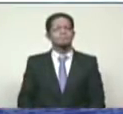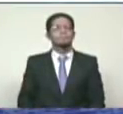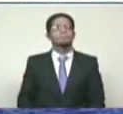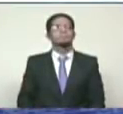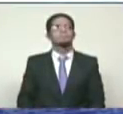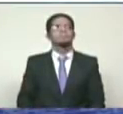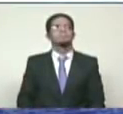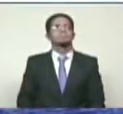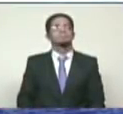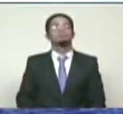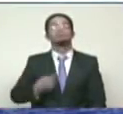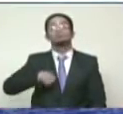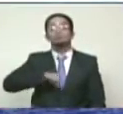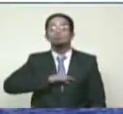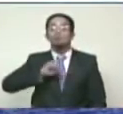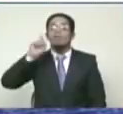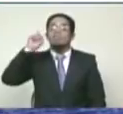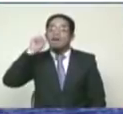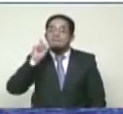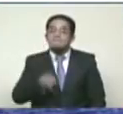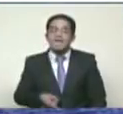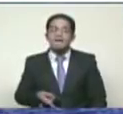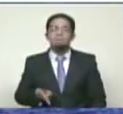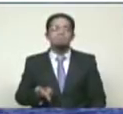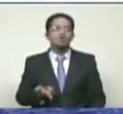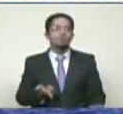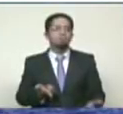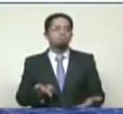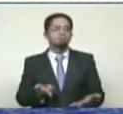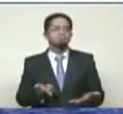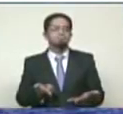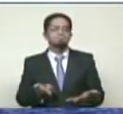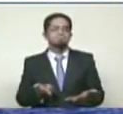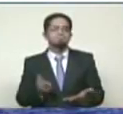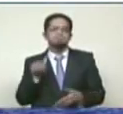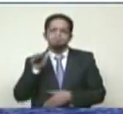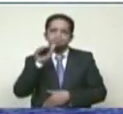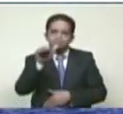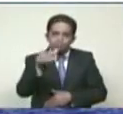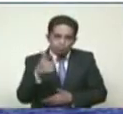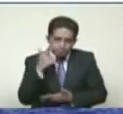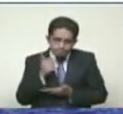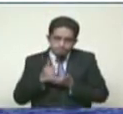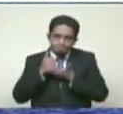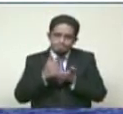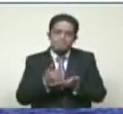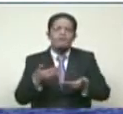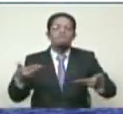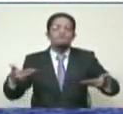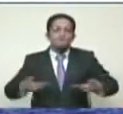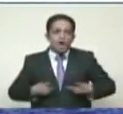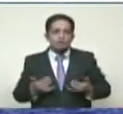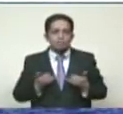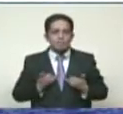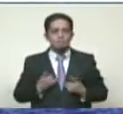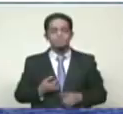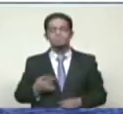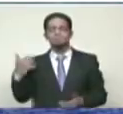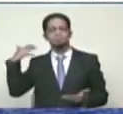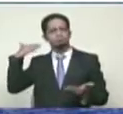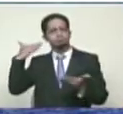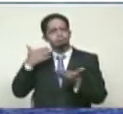Hay que salir adelante con esfuerzo propio, compatriota. Un año de